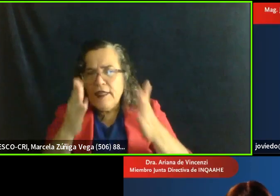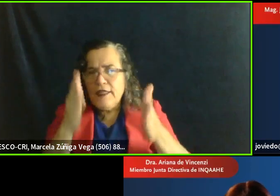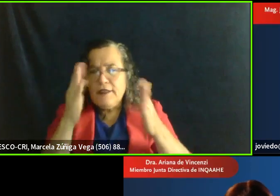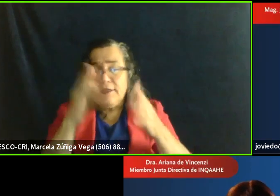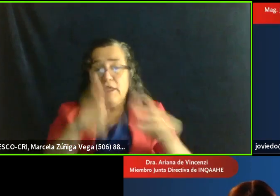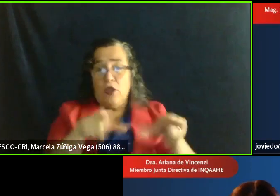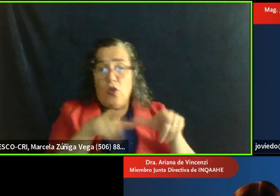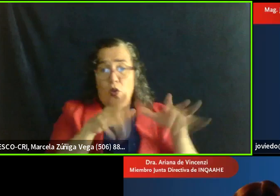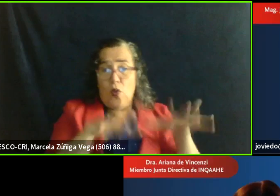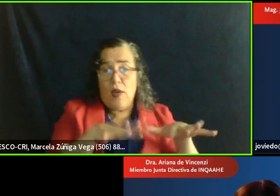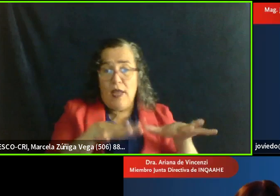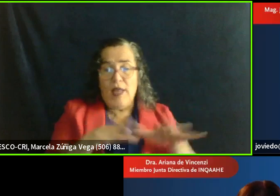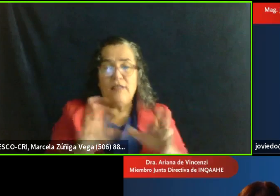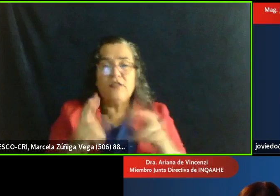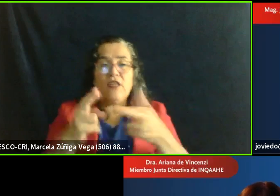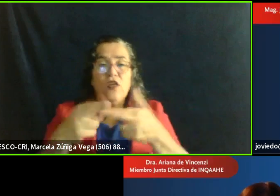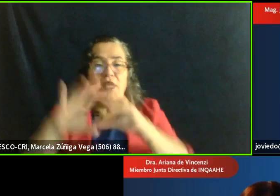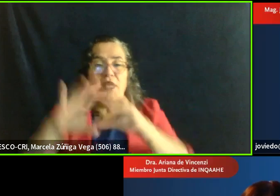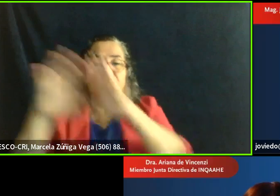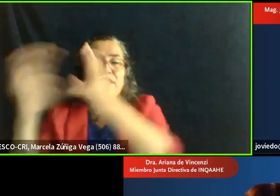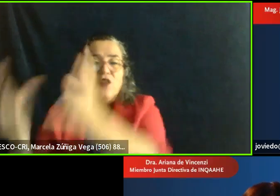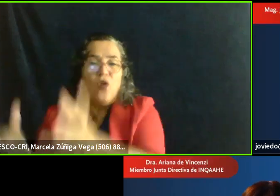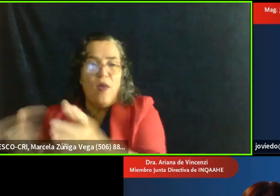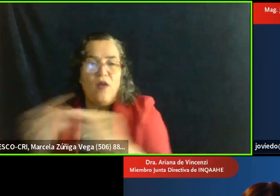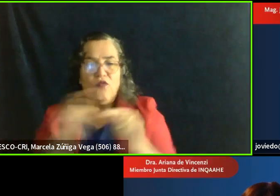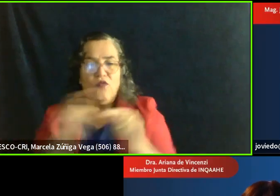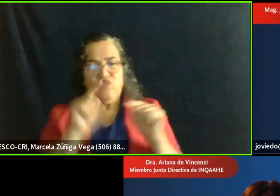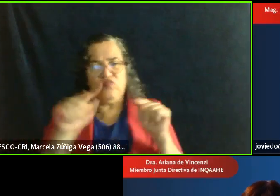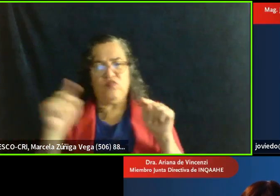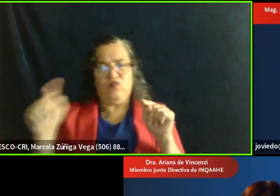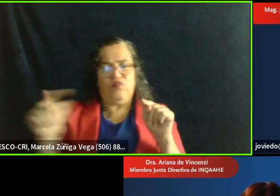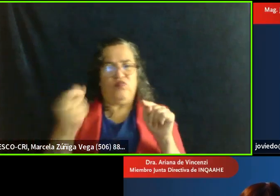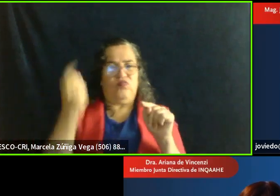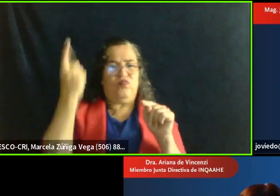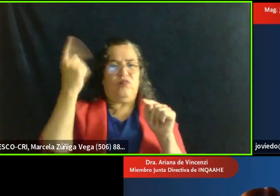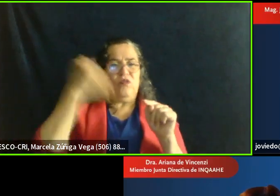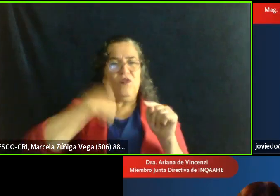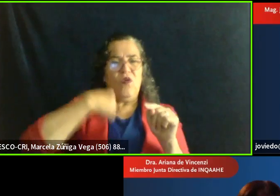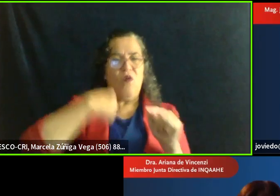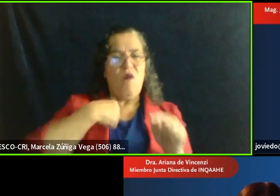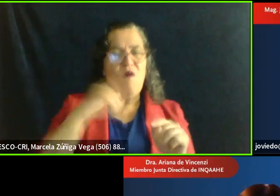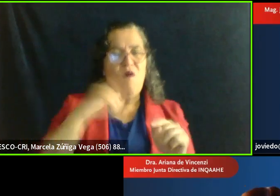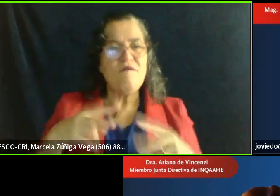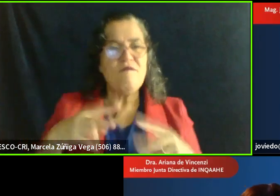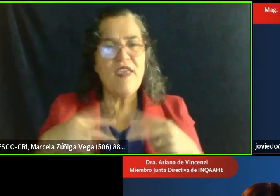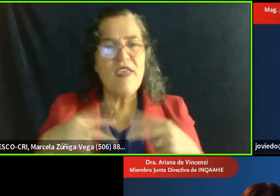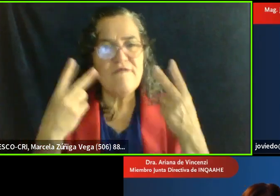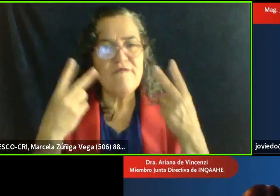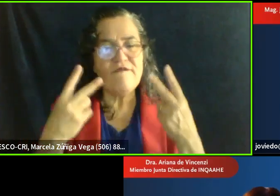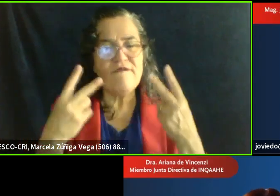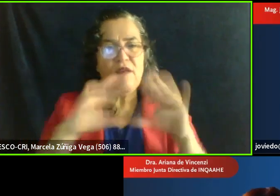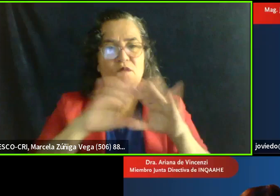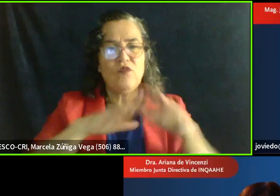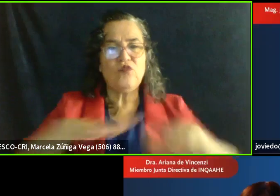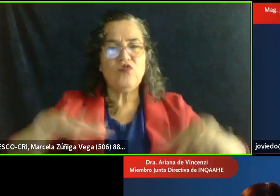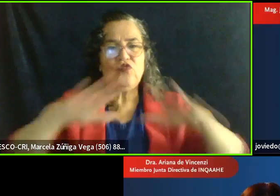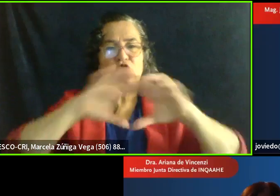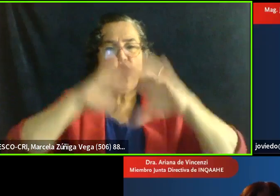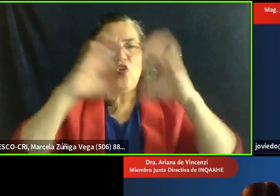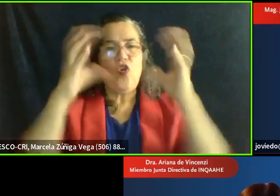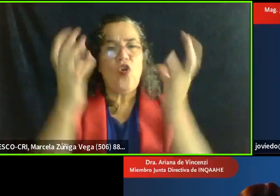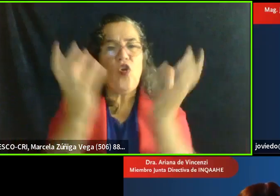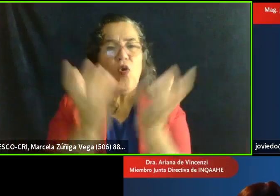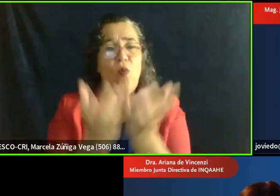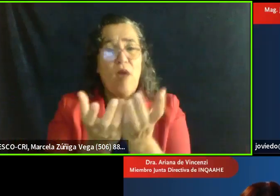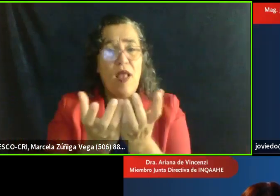también regionales y globales, entender que hoy vivimos en un contexto global y que no podemos